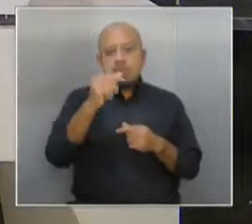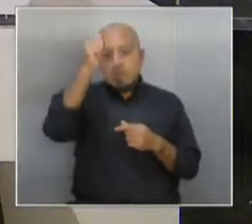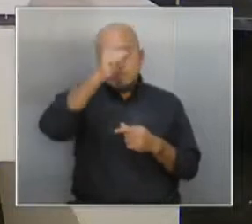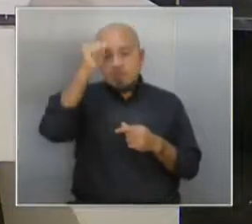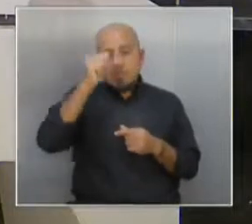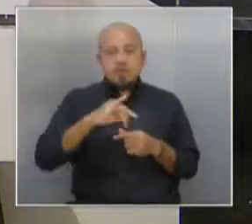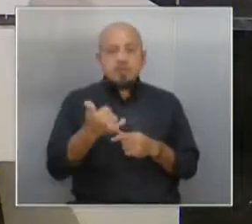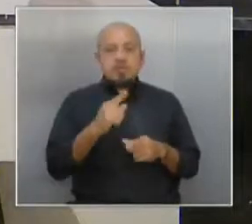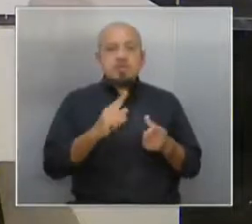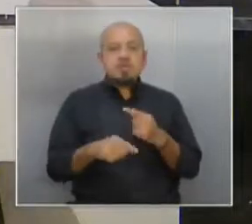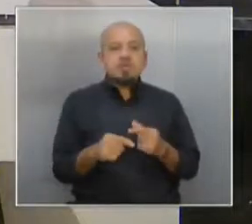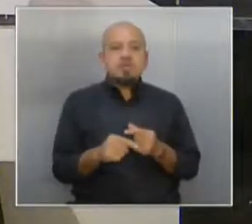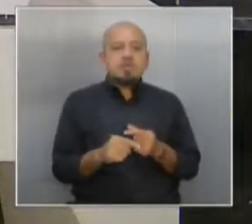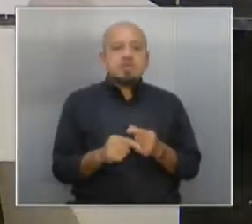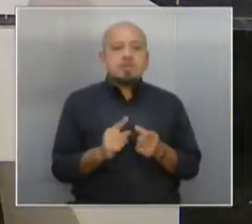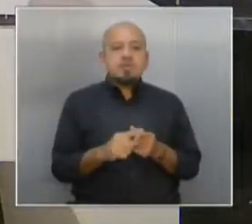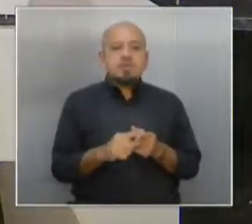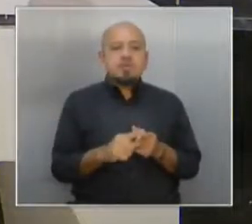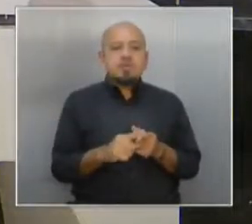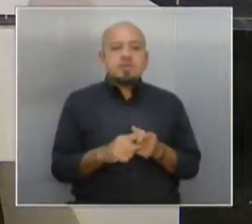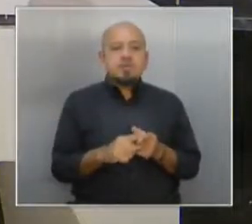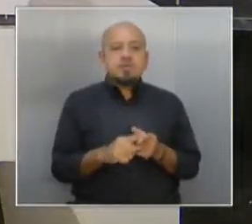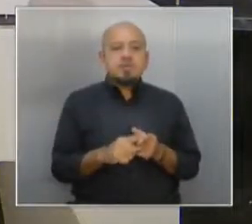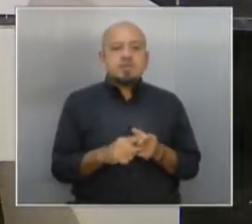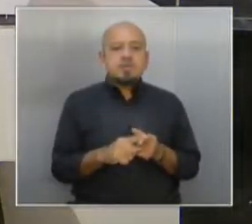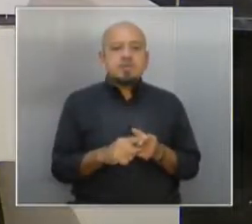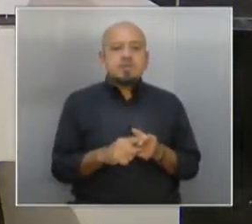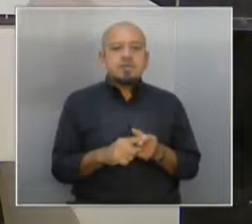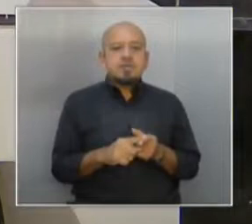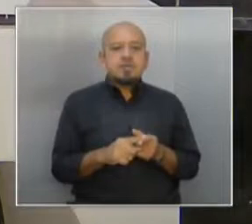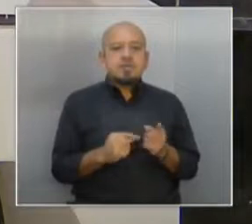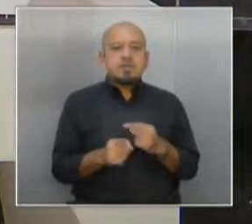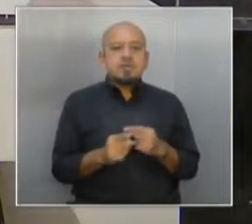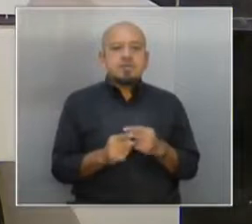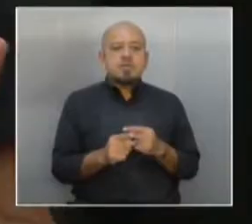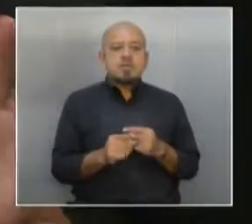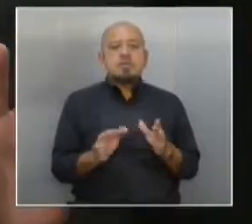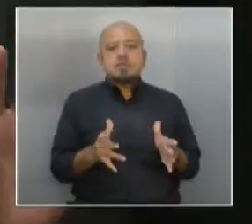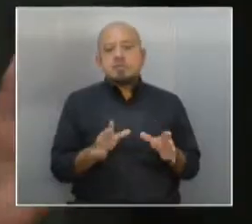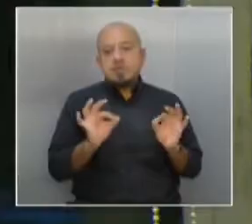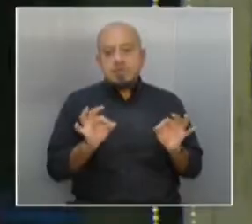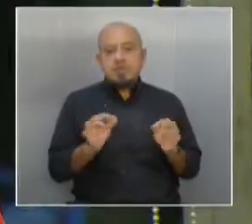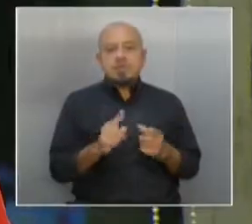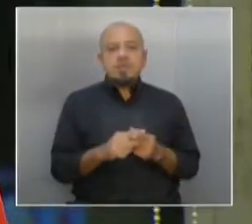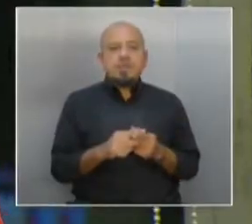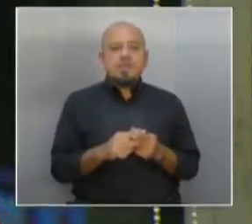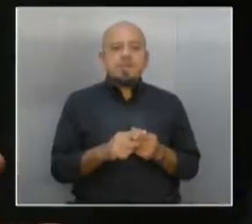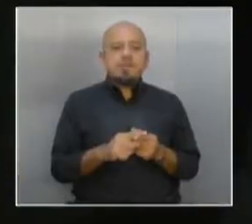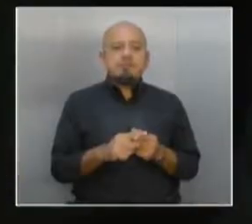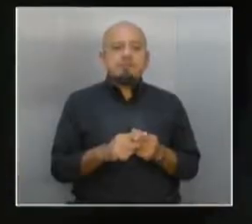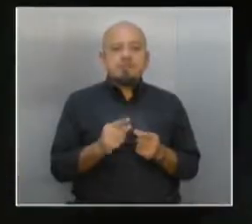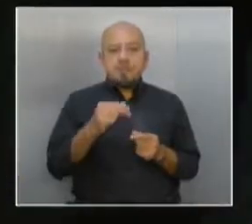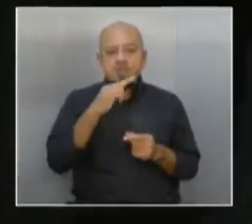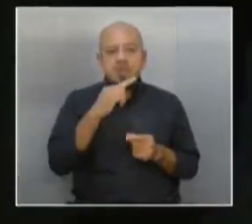sí, pasó volando. Nos quedan unos segundos. Unos segundos, ya está. Nos pasamos un poquito, pero estamos bien, es bien.